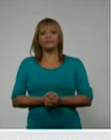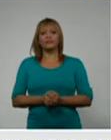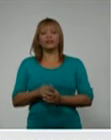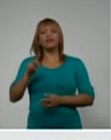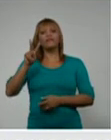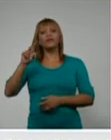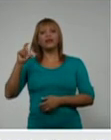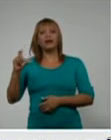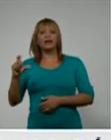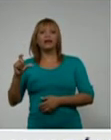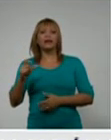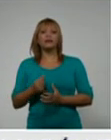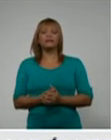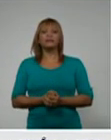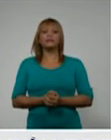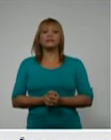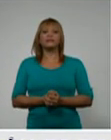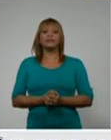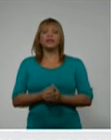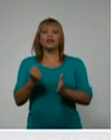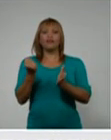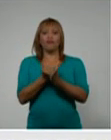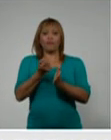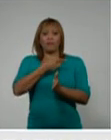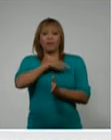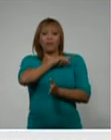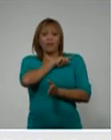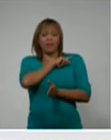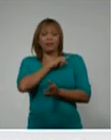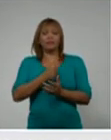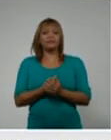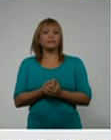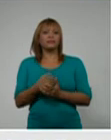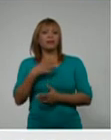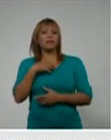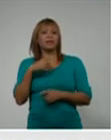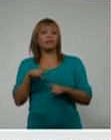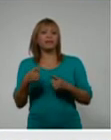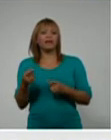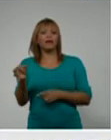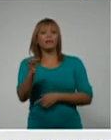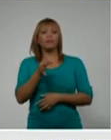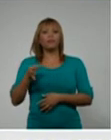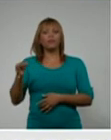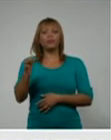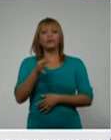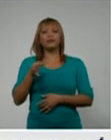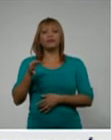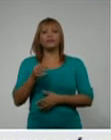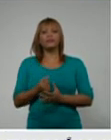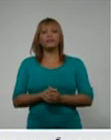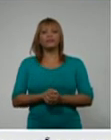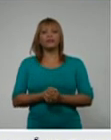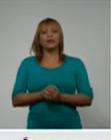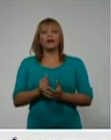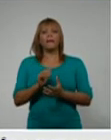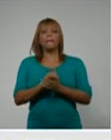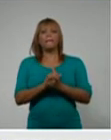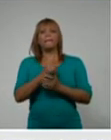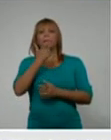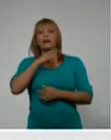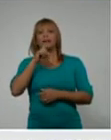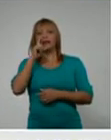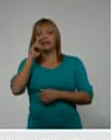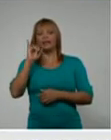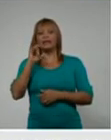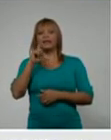Clara, el caso confirmado ayer pertenece al municipio de Manicaragua.